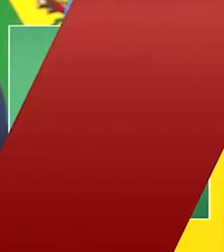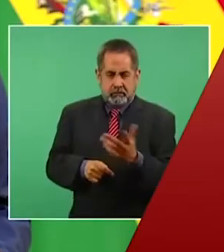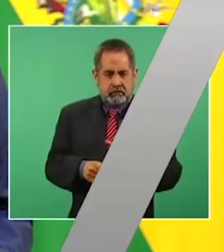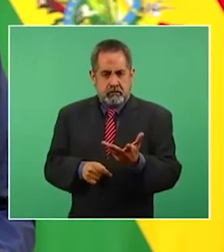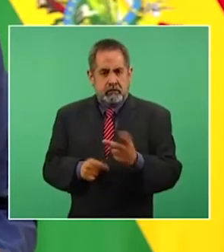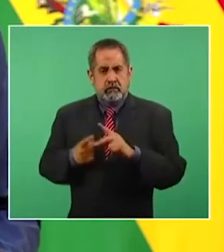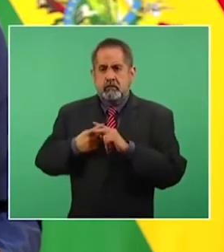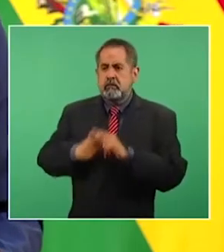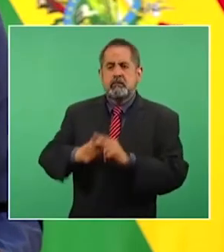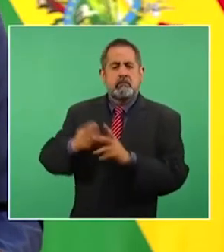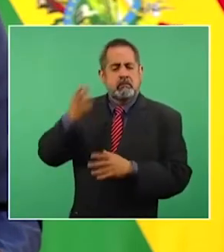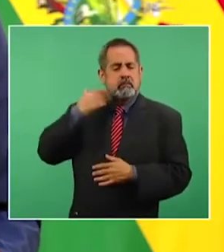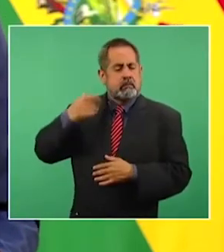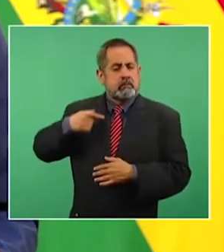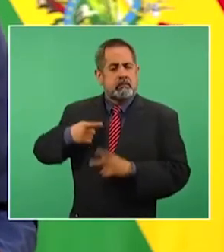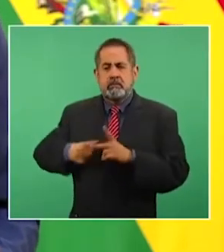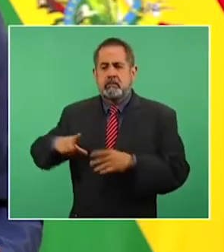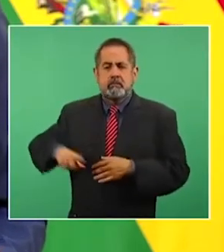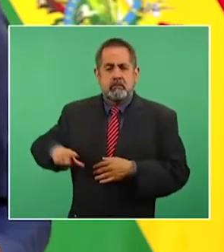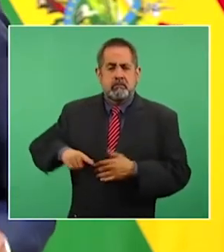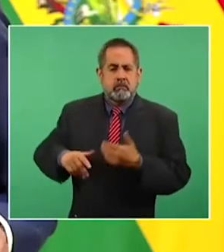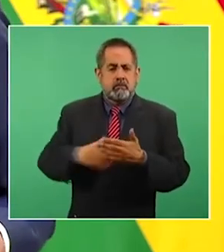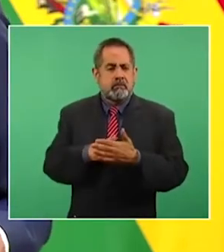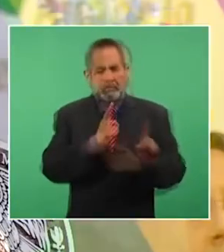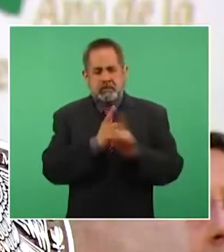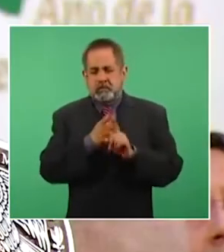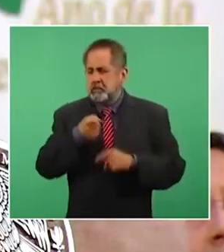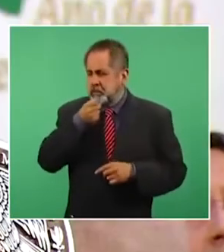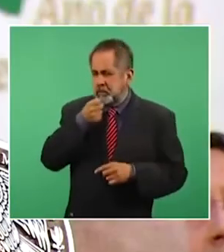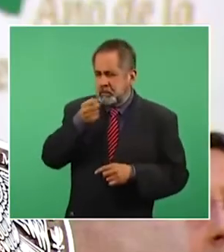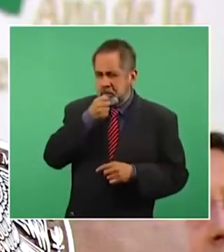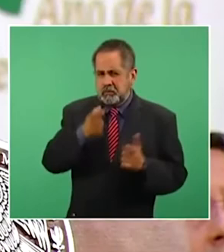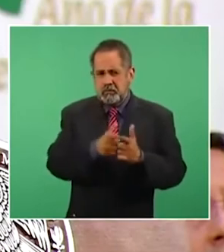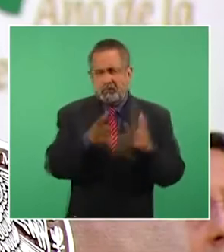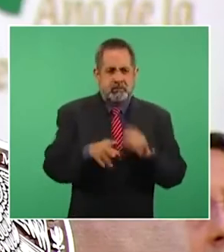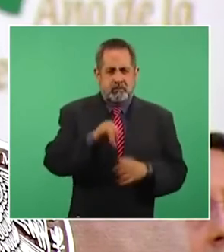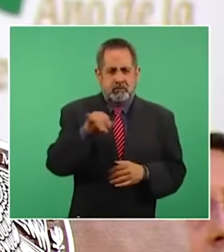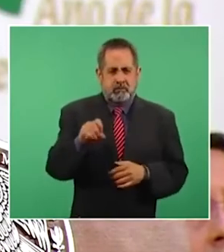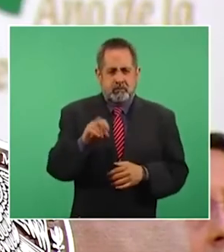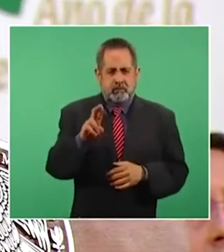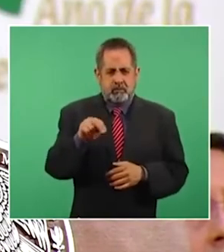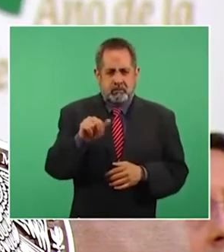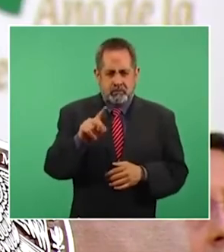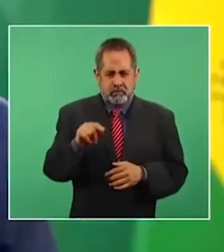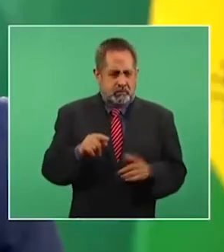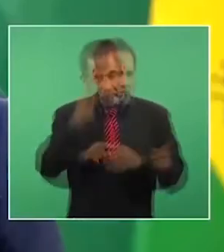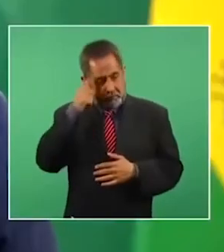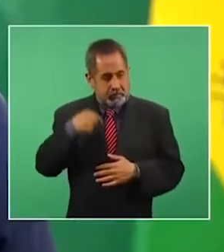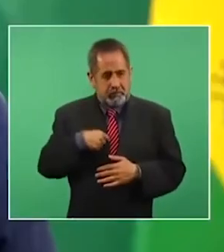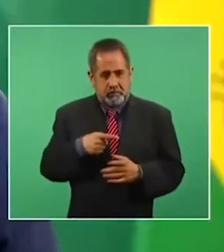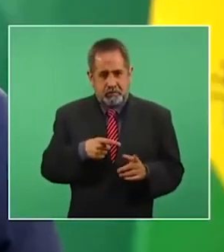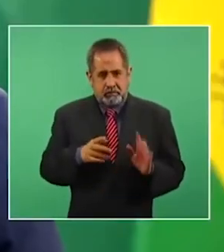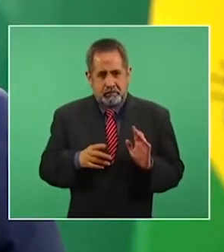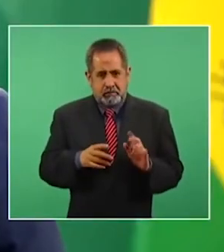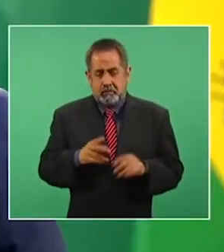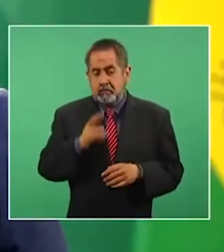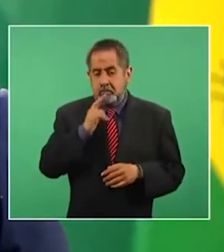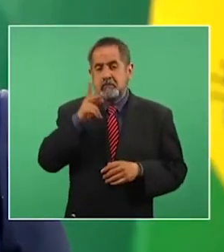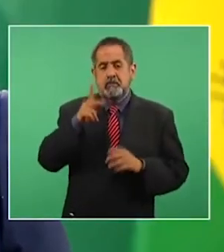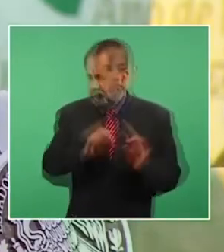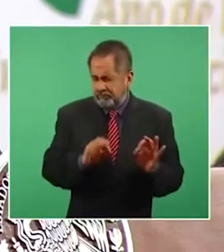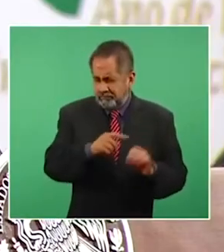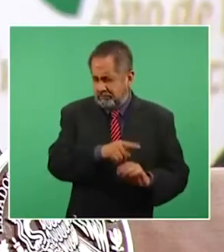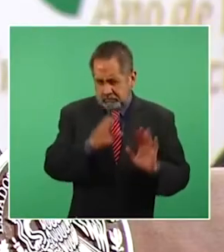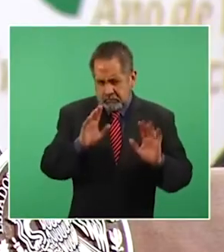Comenzamos el gobierno, me hizo una entrevista un grupo de La Jornada, que es para mí el mejor periódico de